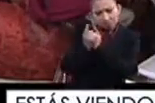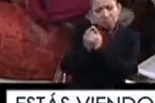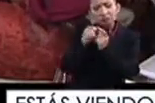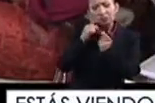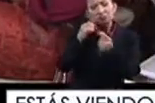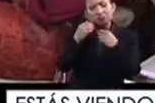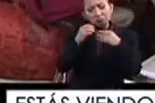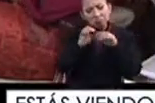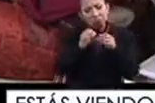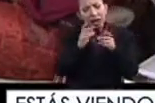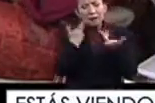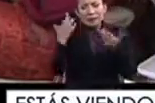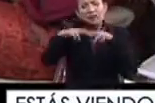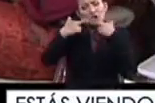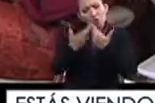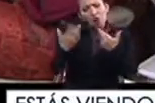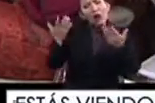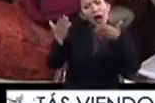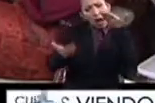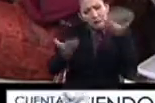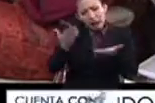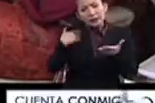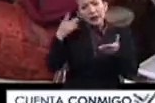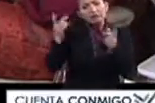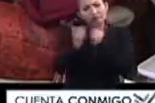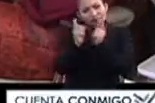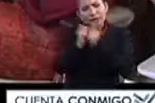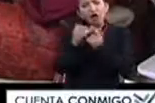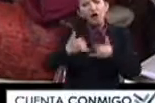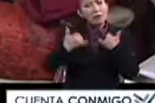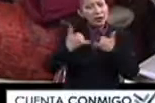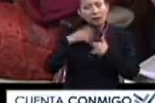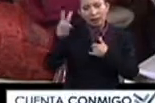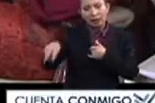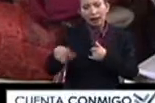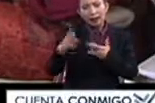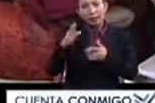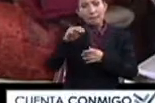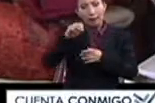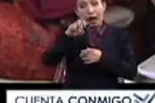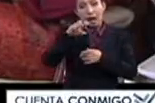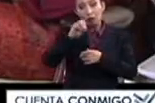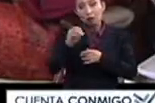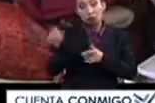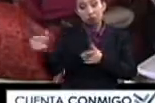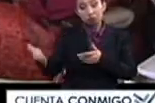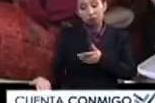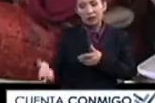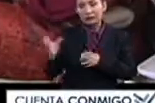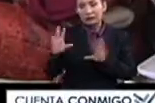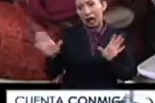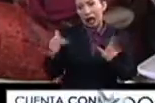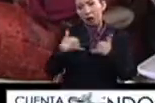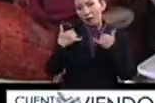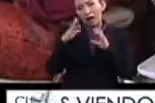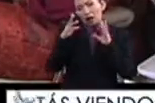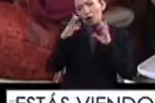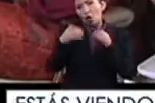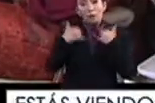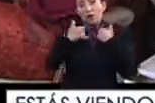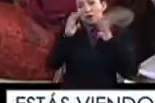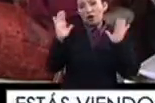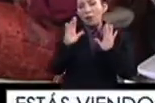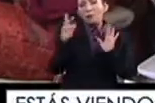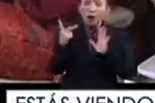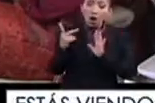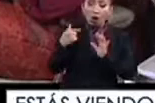escribo, muchas veces nos reunimos, me veo mucho con los jóvenes, sí. Con Mario, que ya no es tan joven, pero